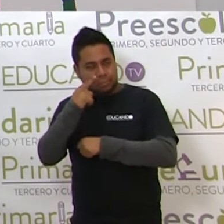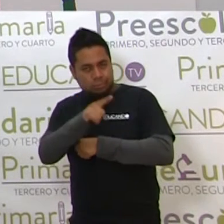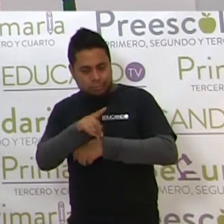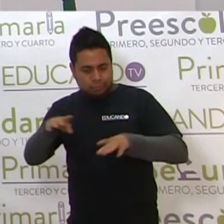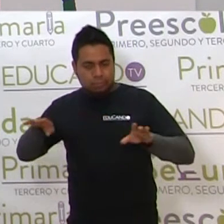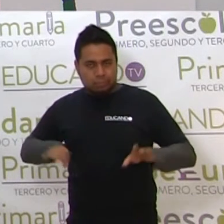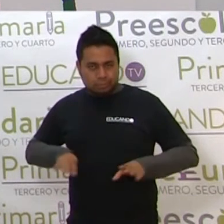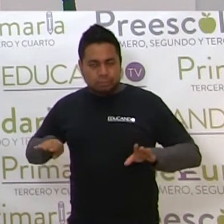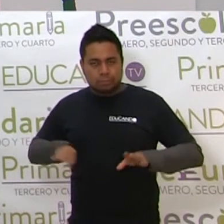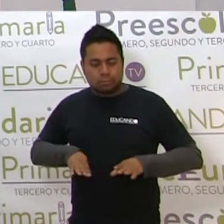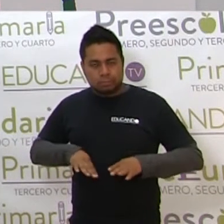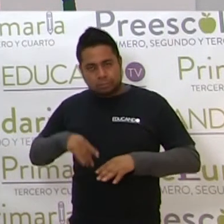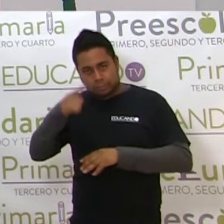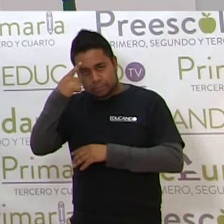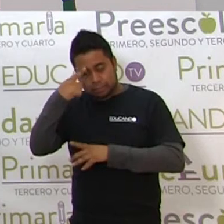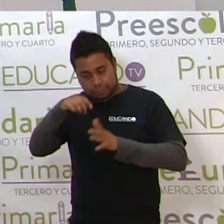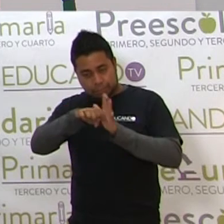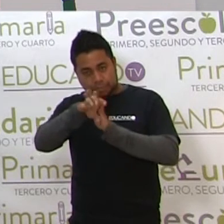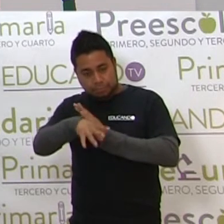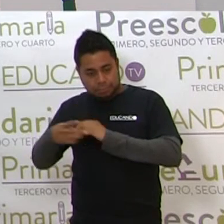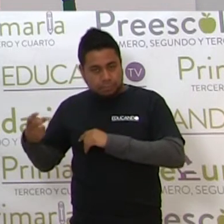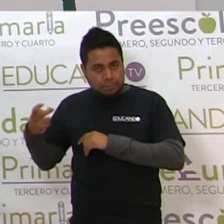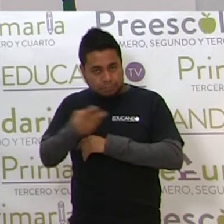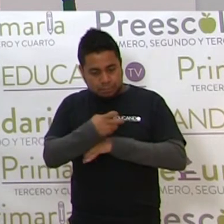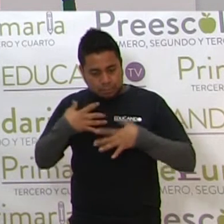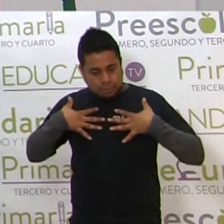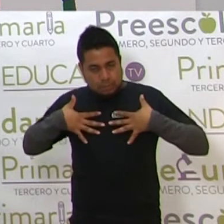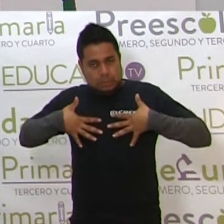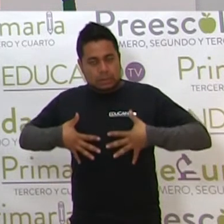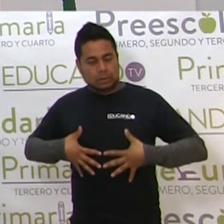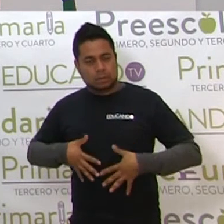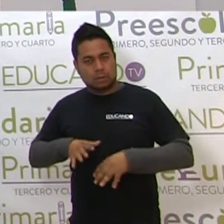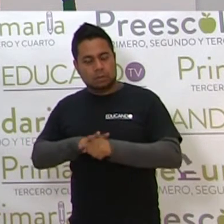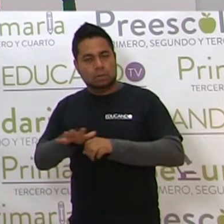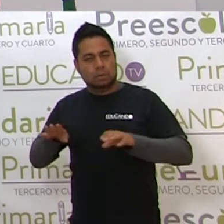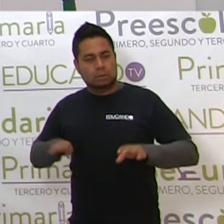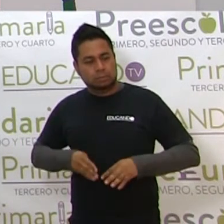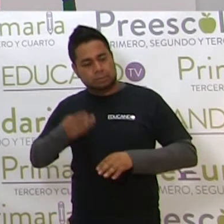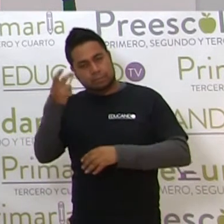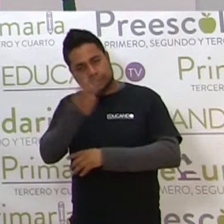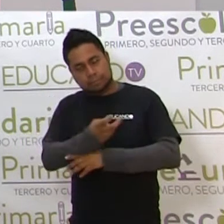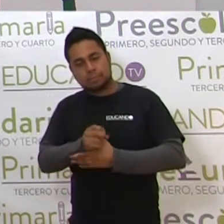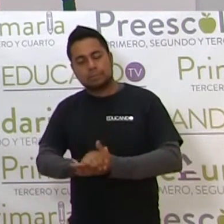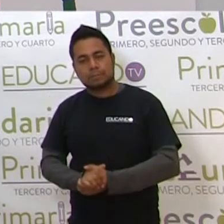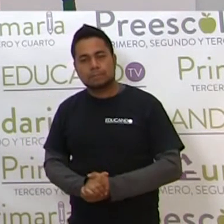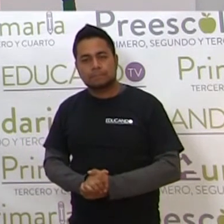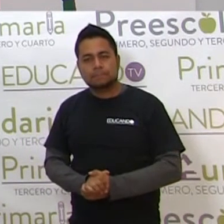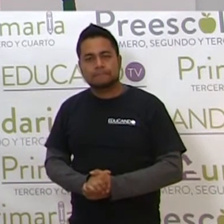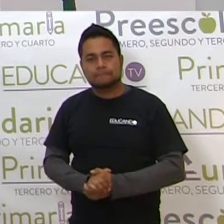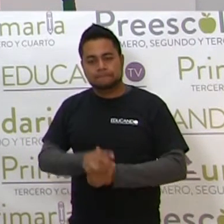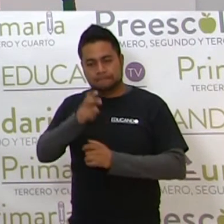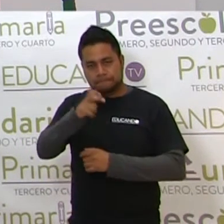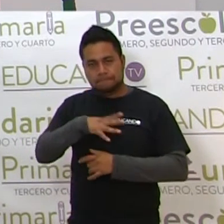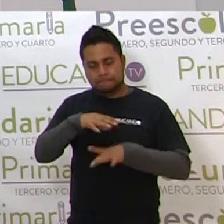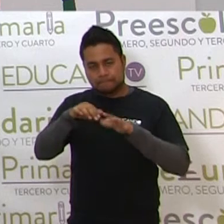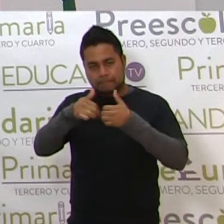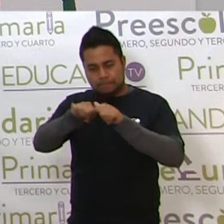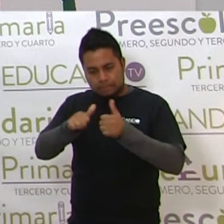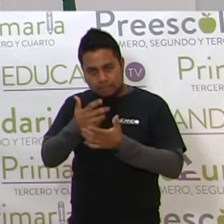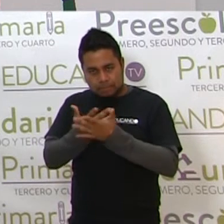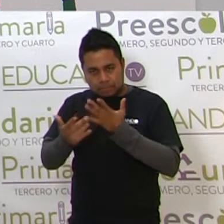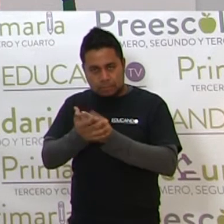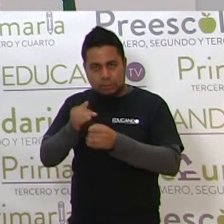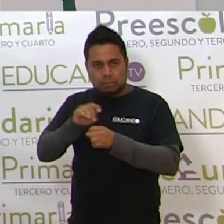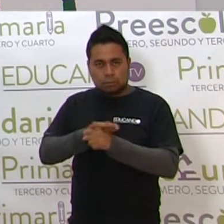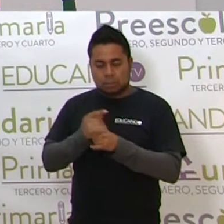característica de este traje regional que es una artesanía porque está hecho a mano